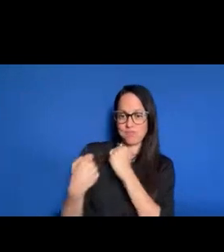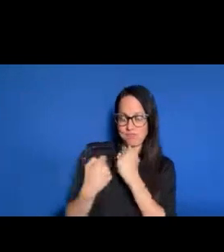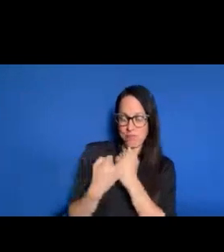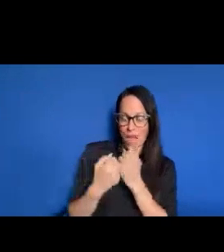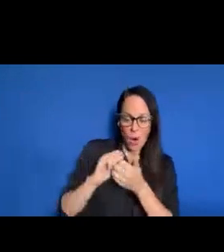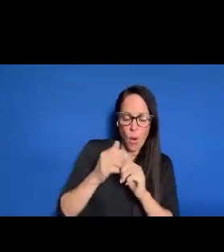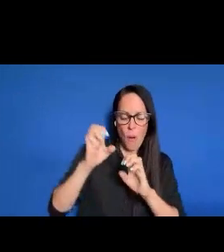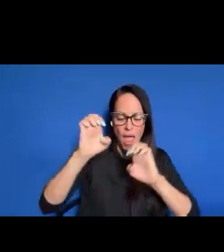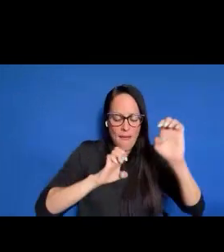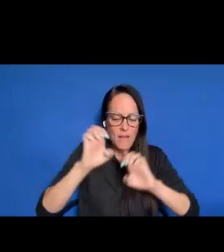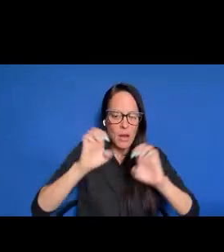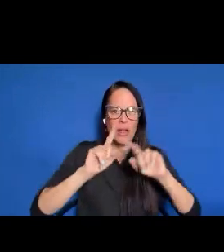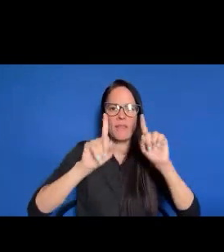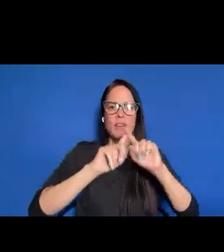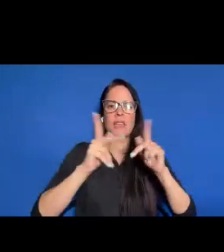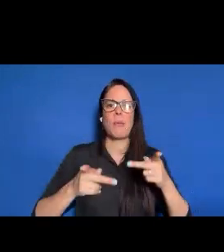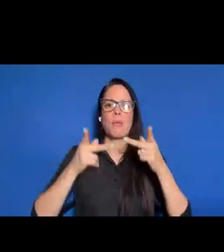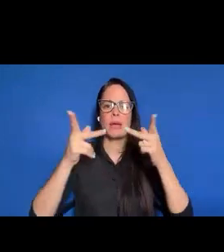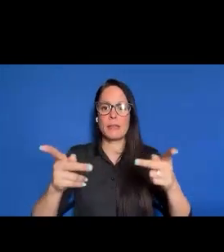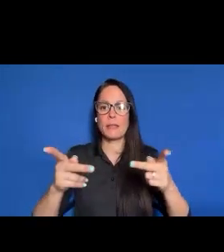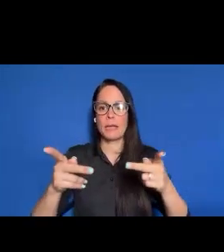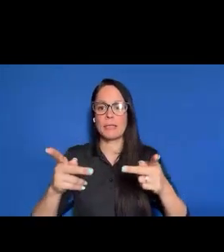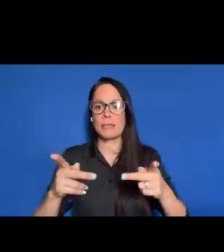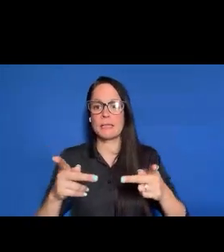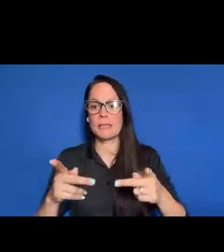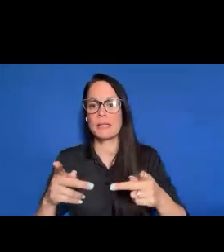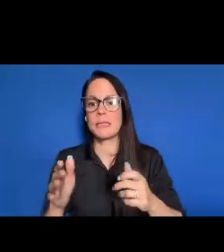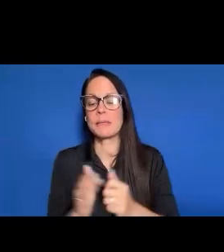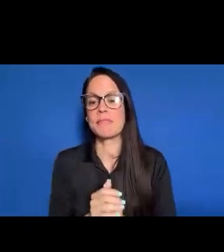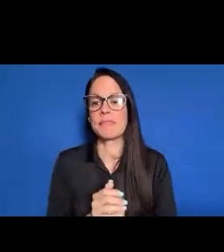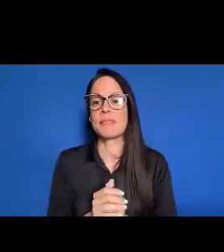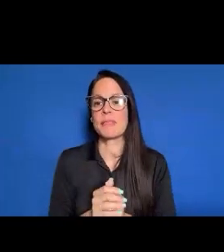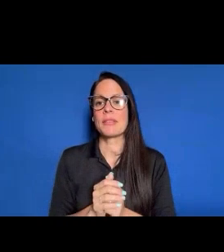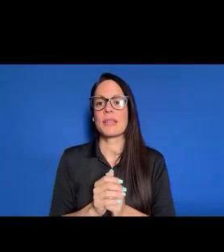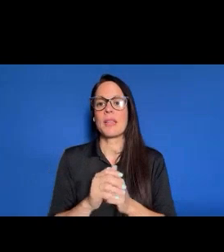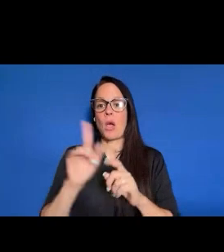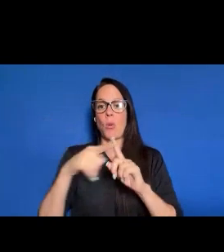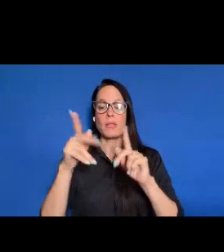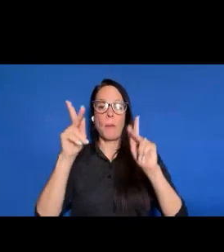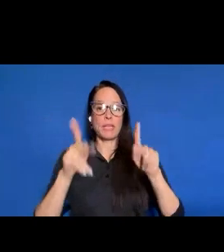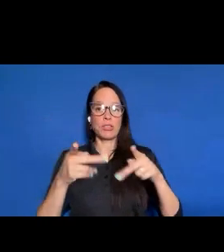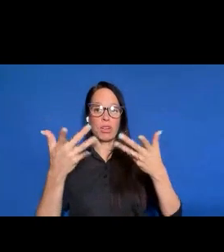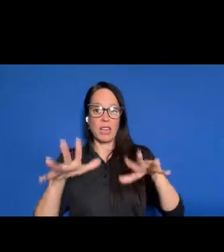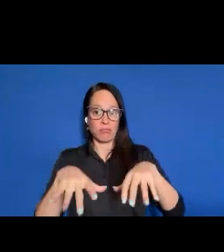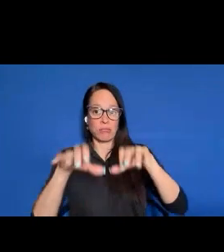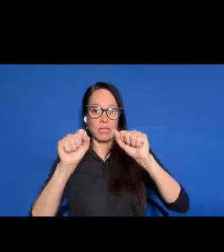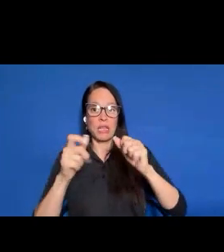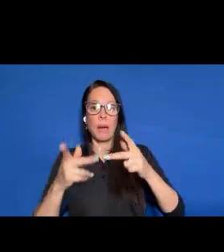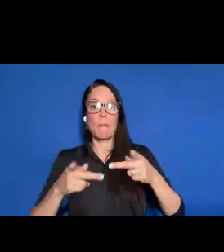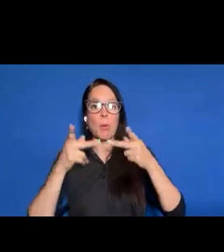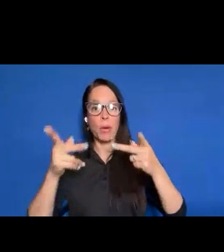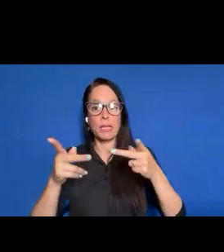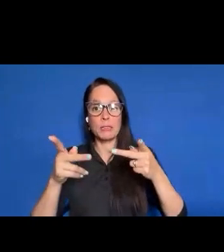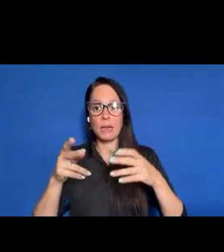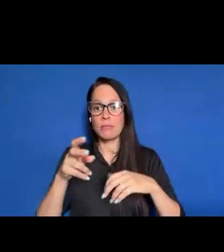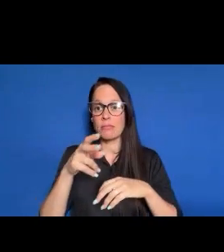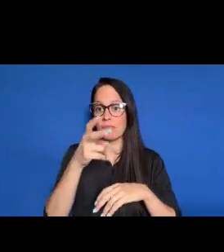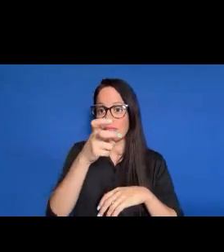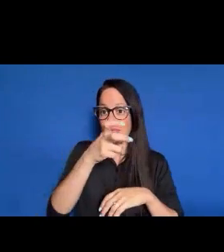Estas evaluaciones fueron completamente a ciegas. O sea, una vez esa persona recibía la propuesta, la recibía con el identificador,